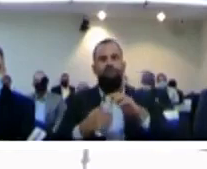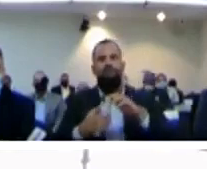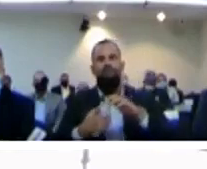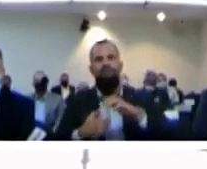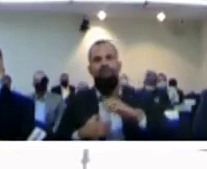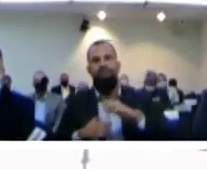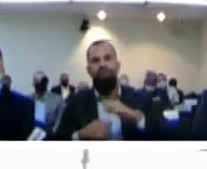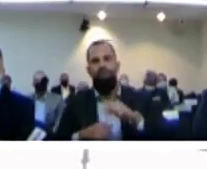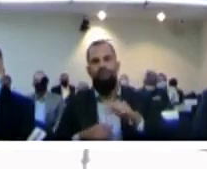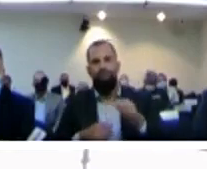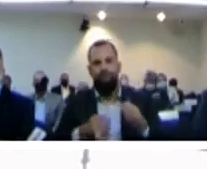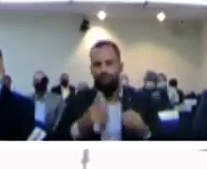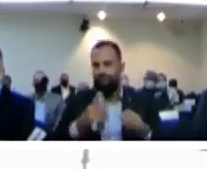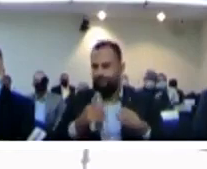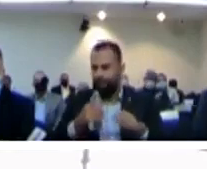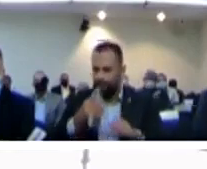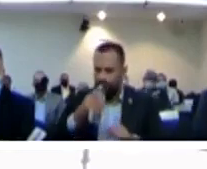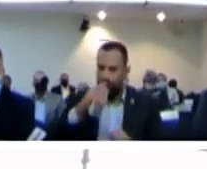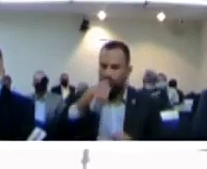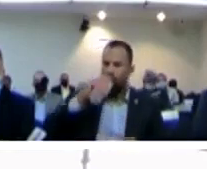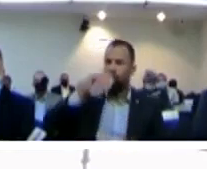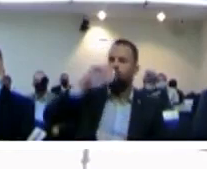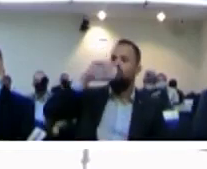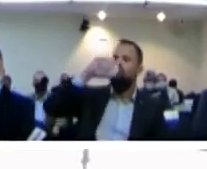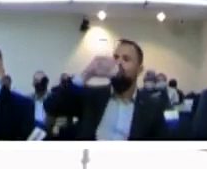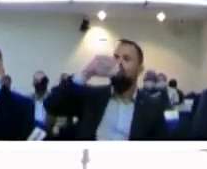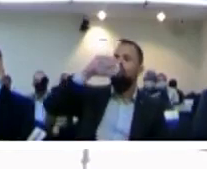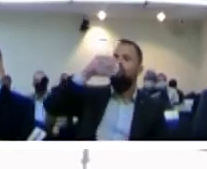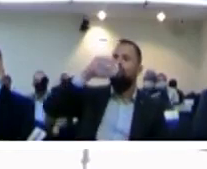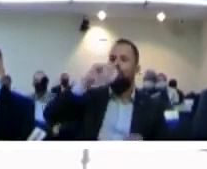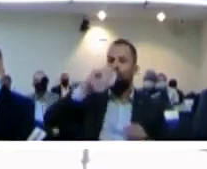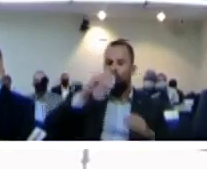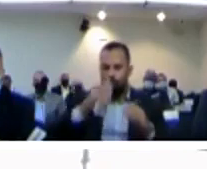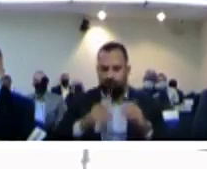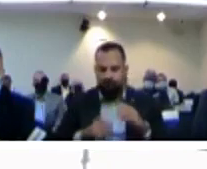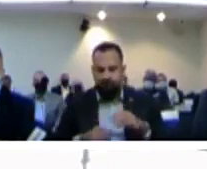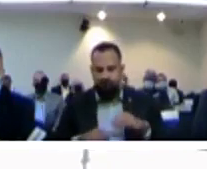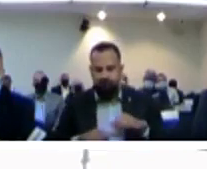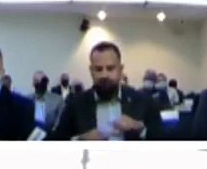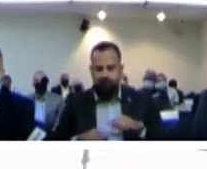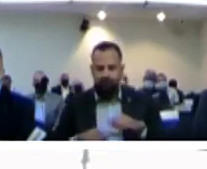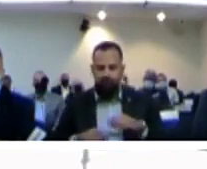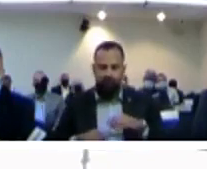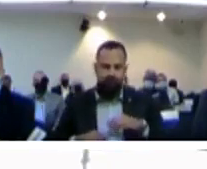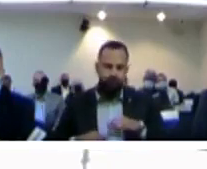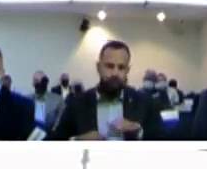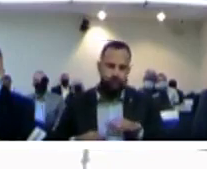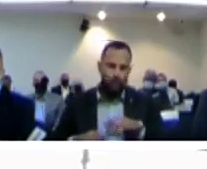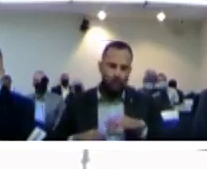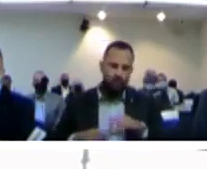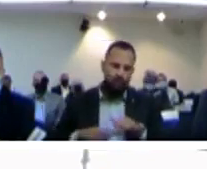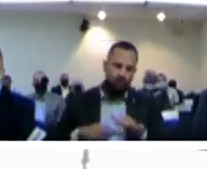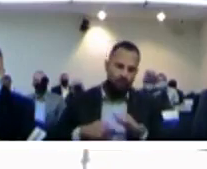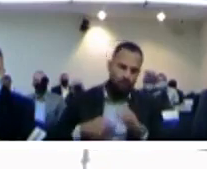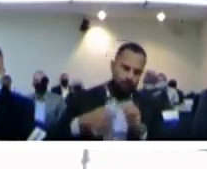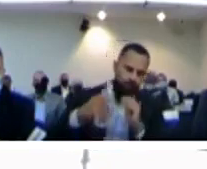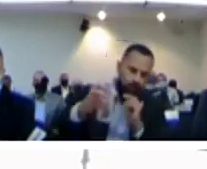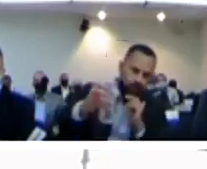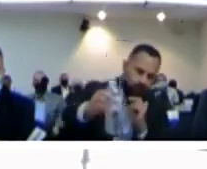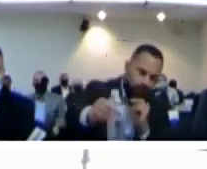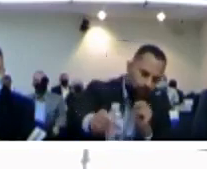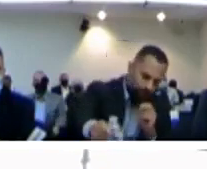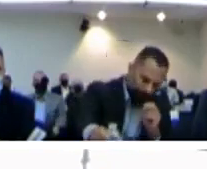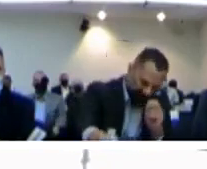dinero disponible el área de generación para dar esos mantenimientos, para comprar